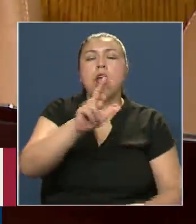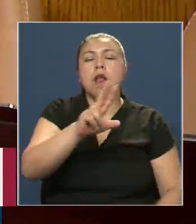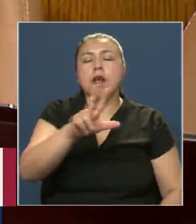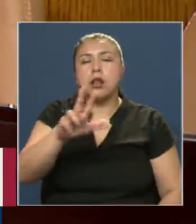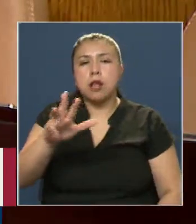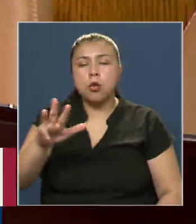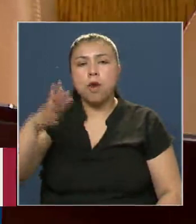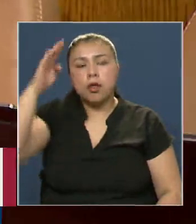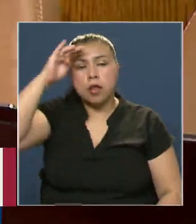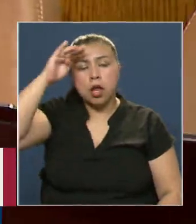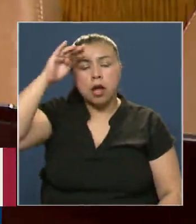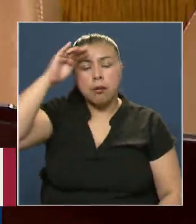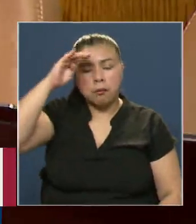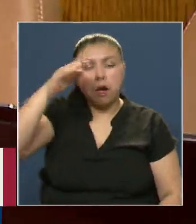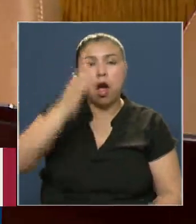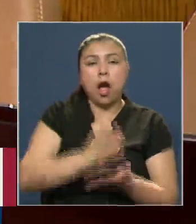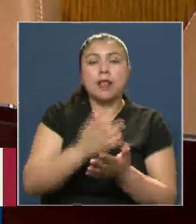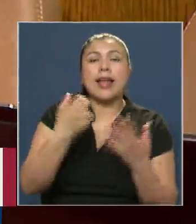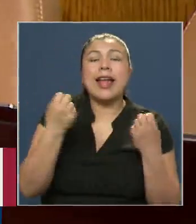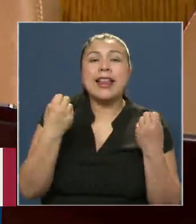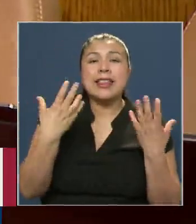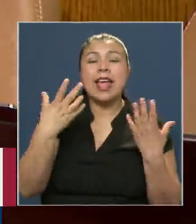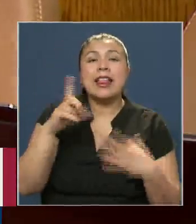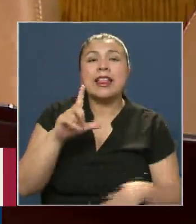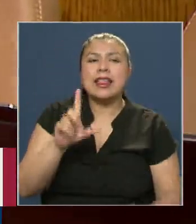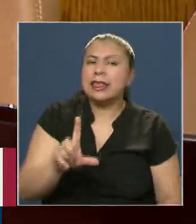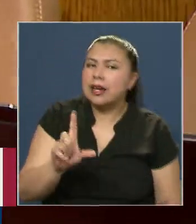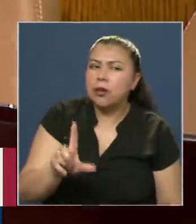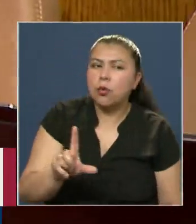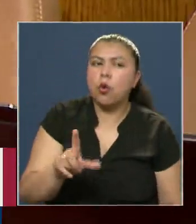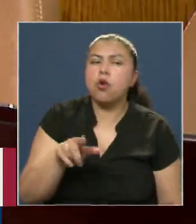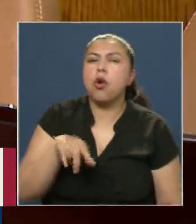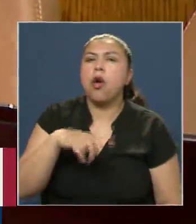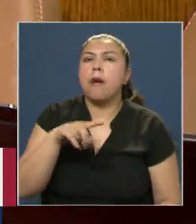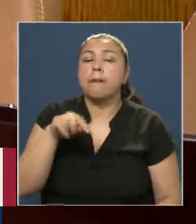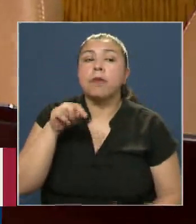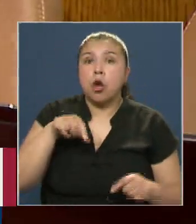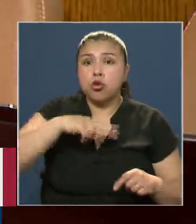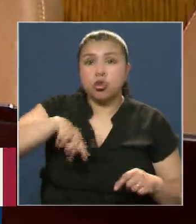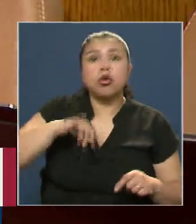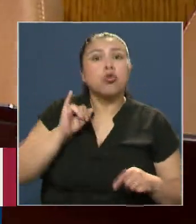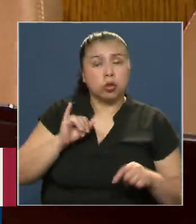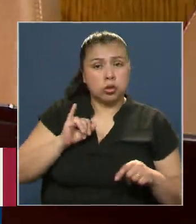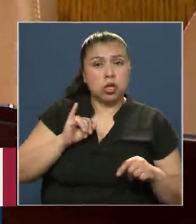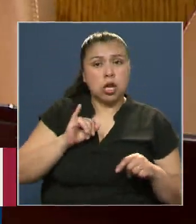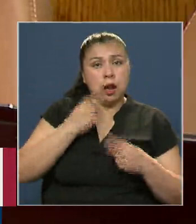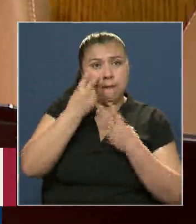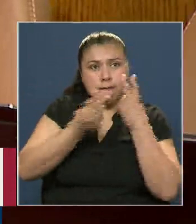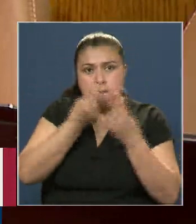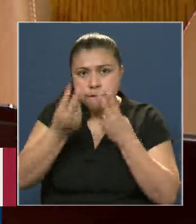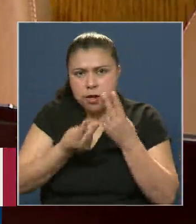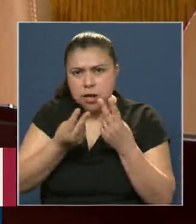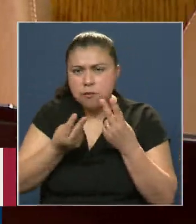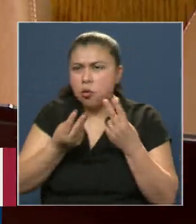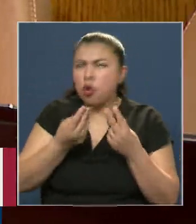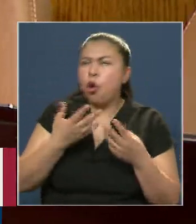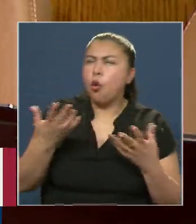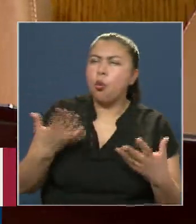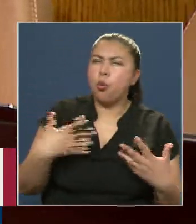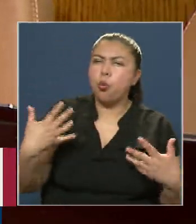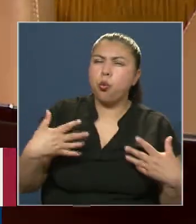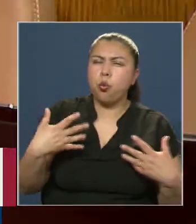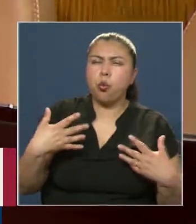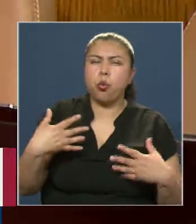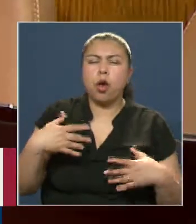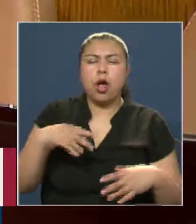y hasta el 10 de junio, donde estuvimos además in situ con ellos evidenciando la precariedad de esta